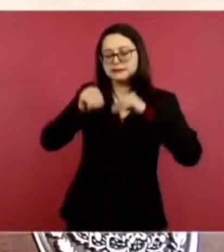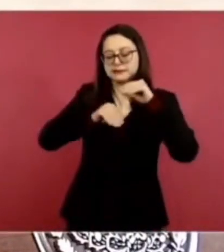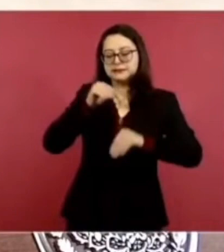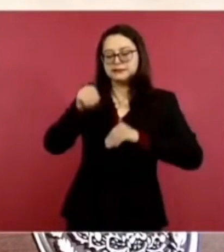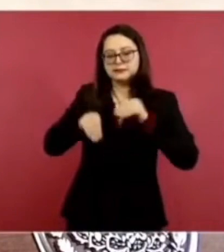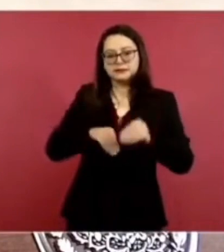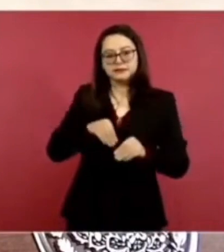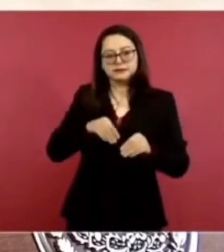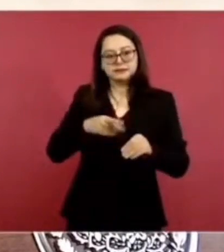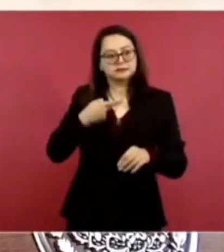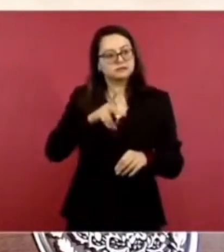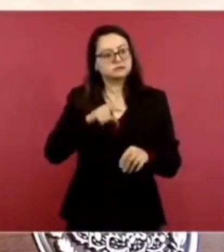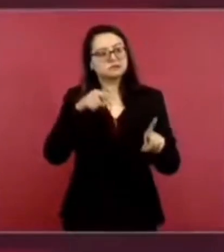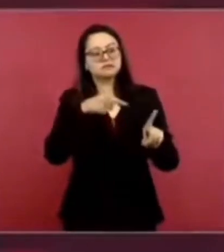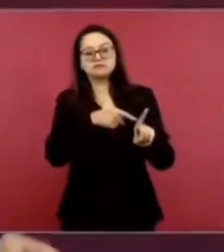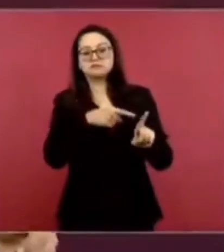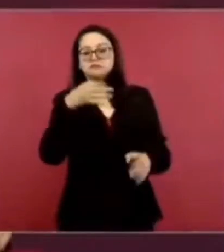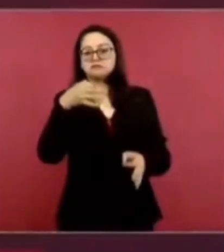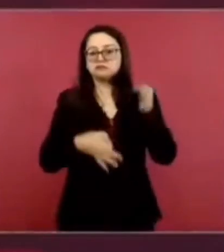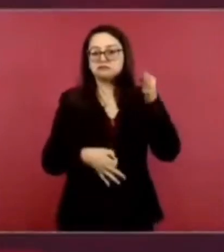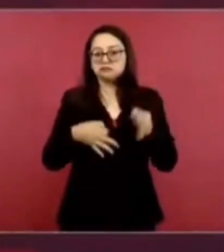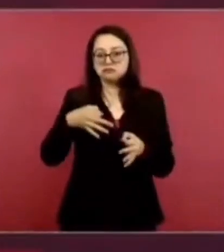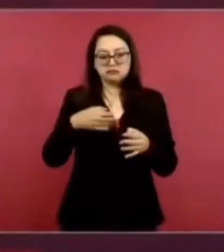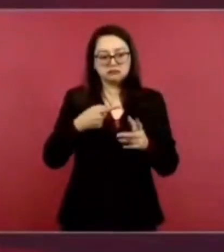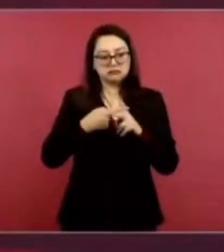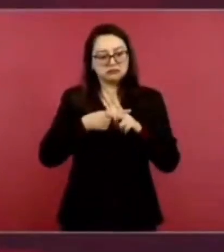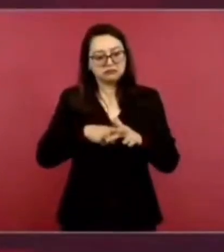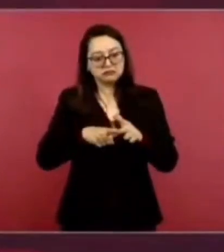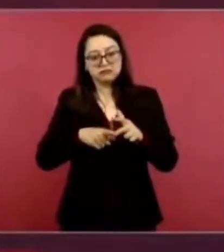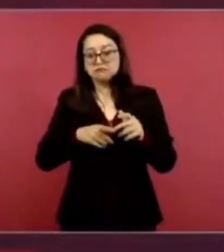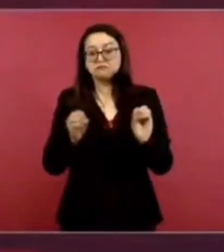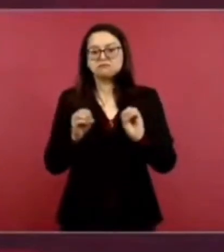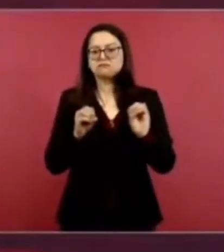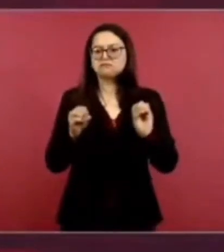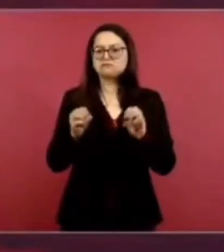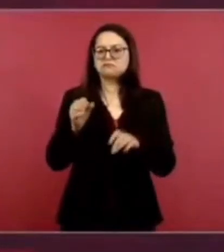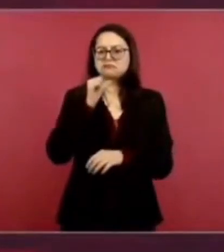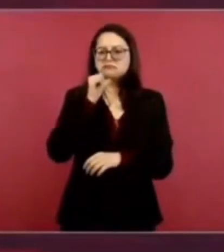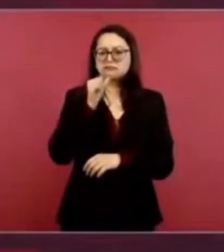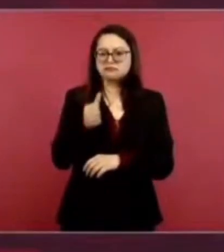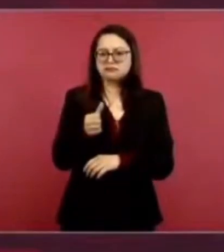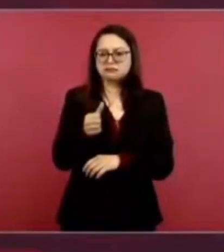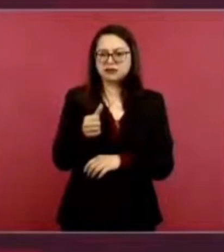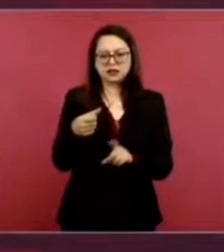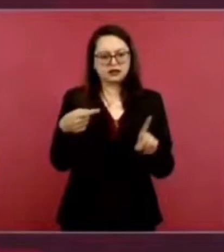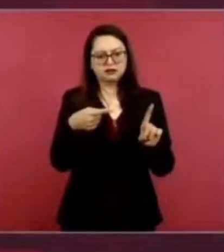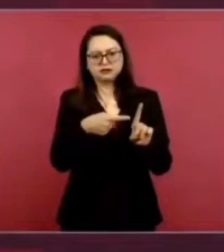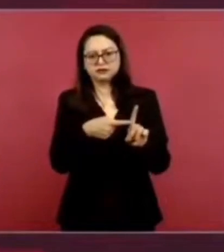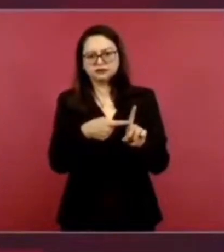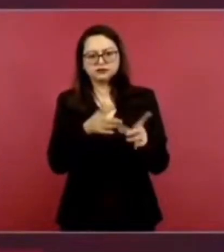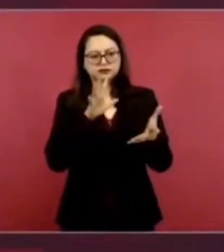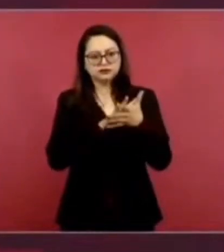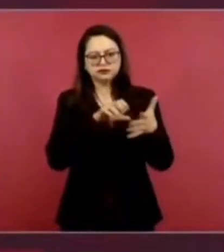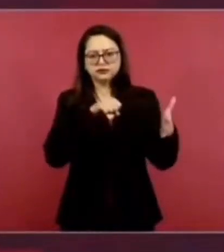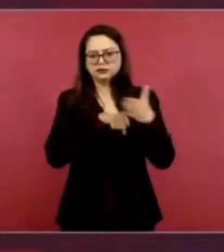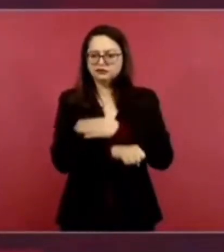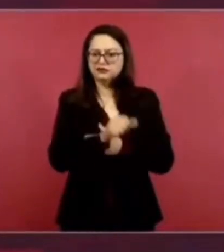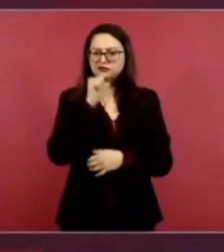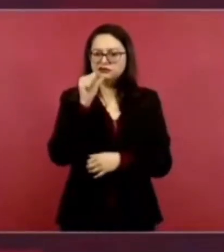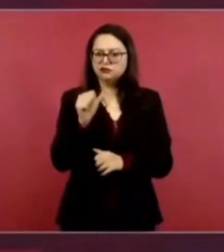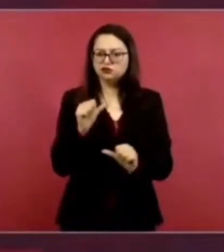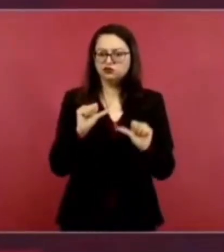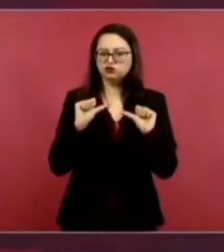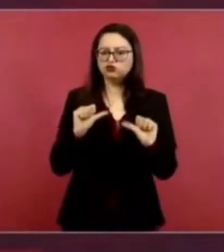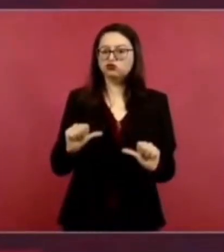proceso y cuando se considera de que si tiene una responsabilidad